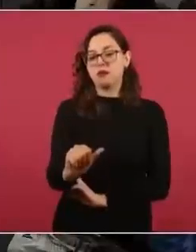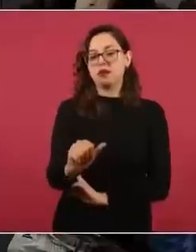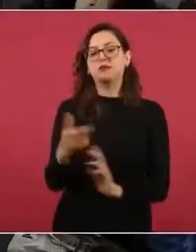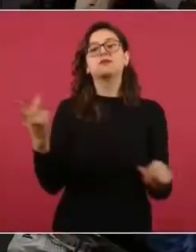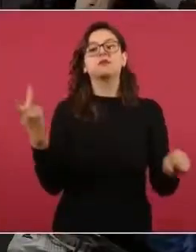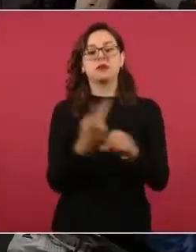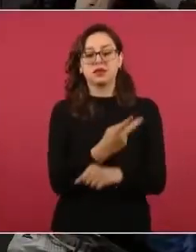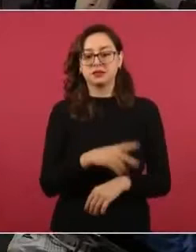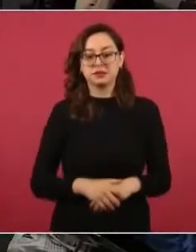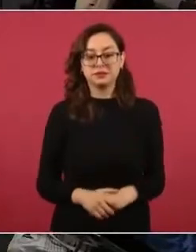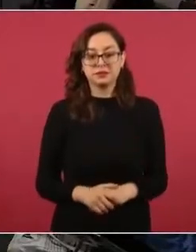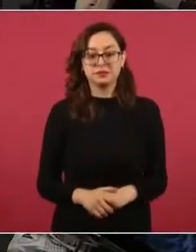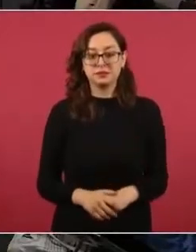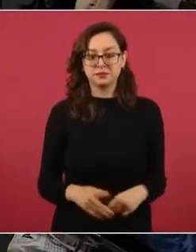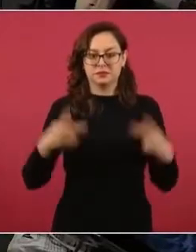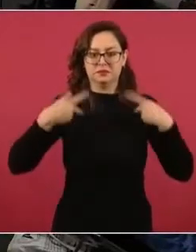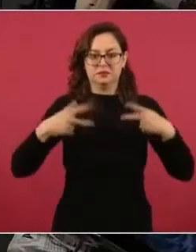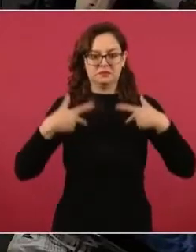se